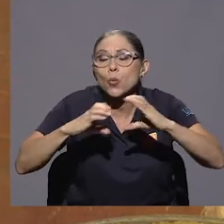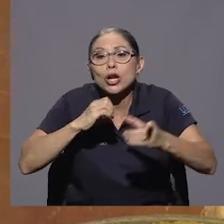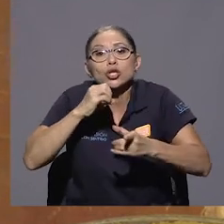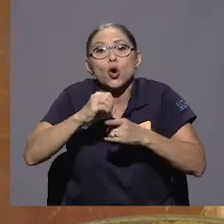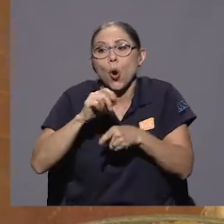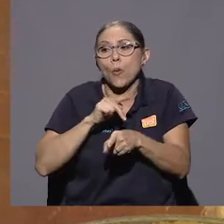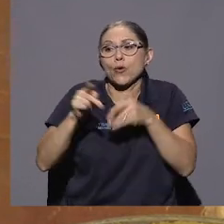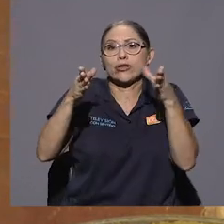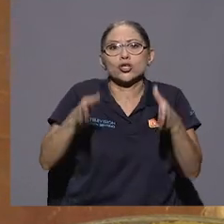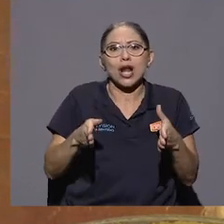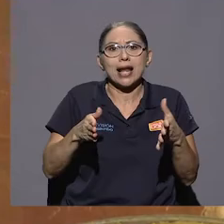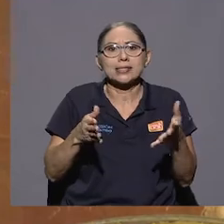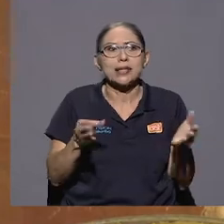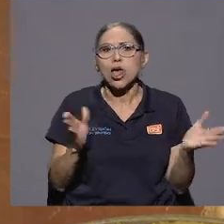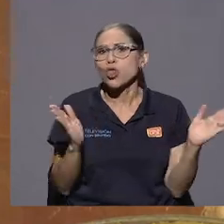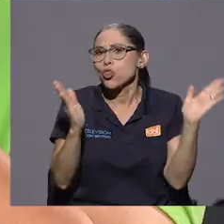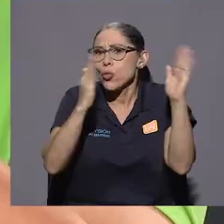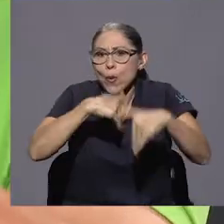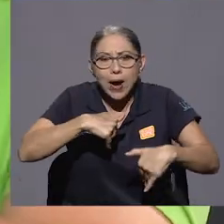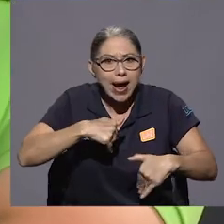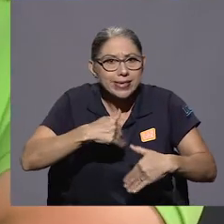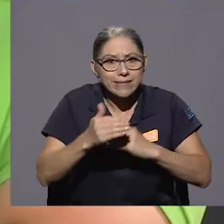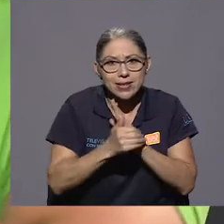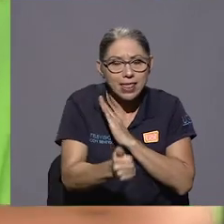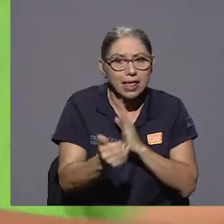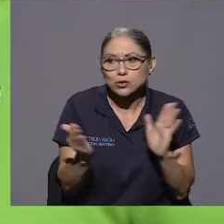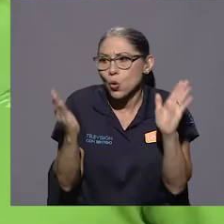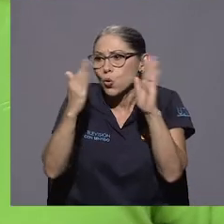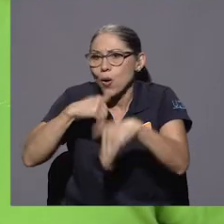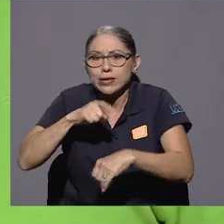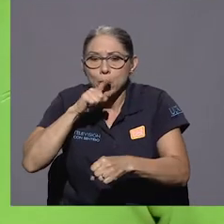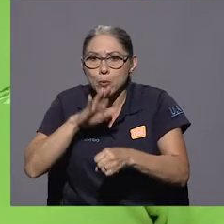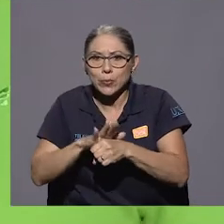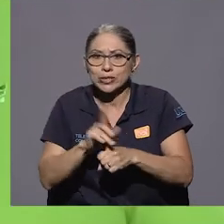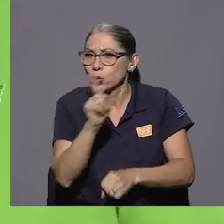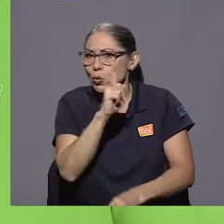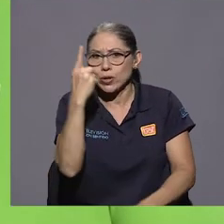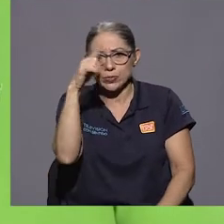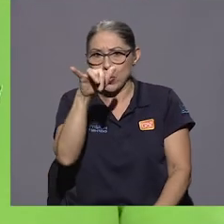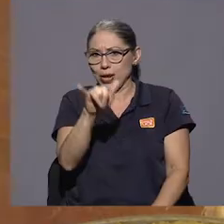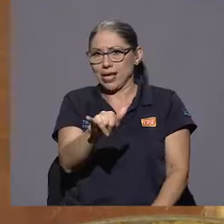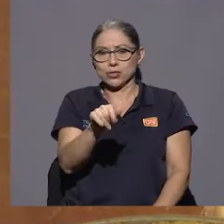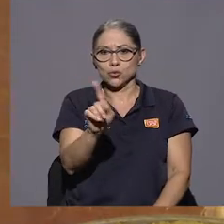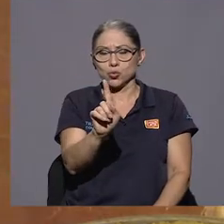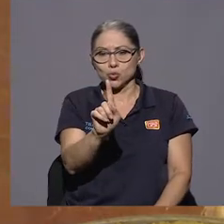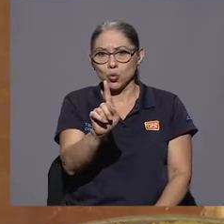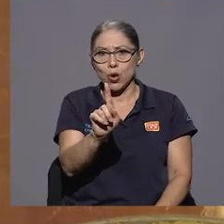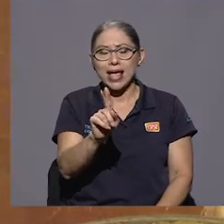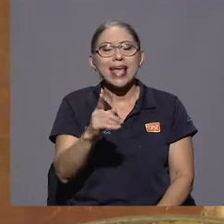menos habilidades o menos compromiso, sino porque hay